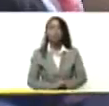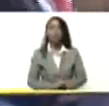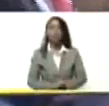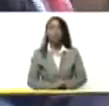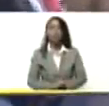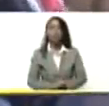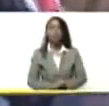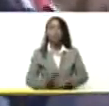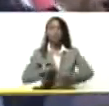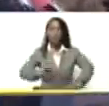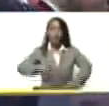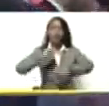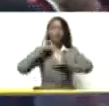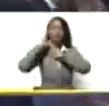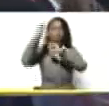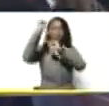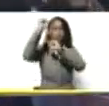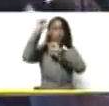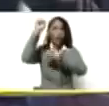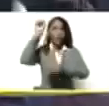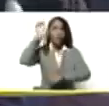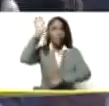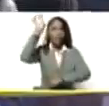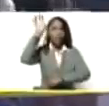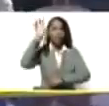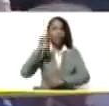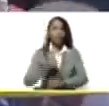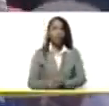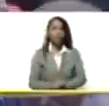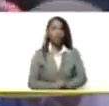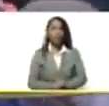y estaban bastante trabajadas